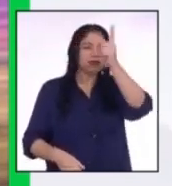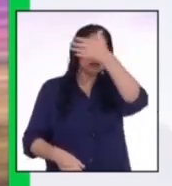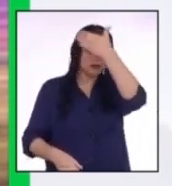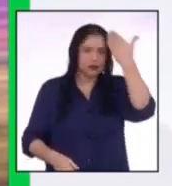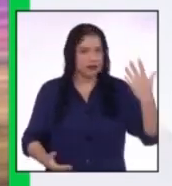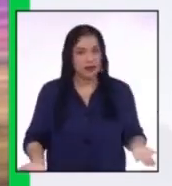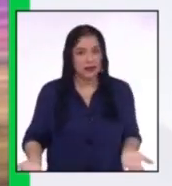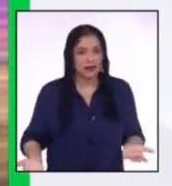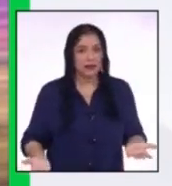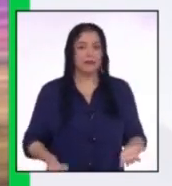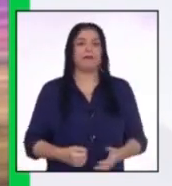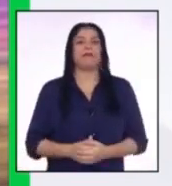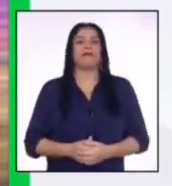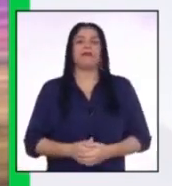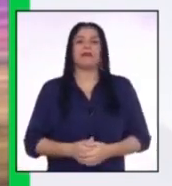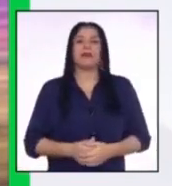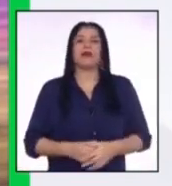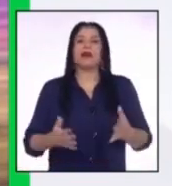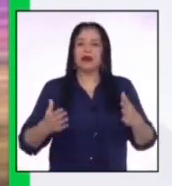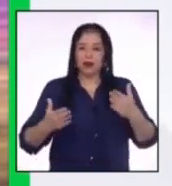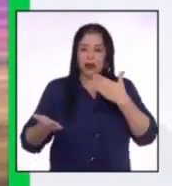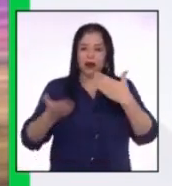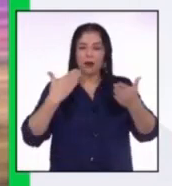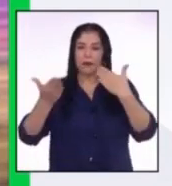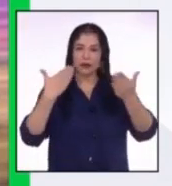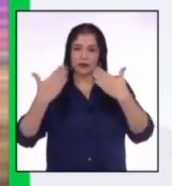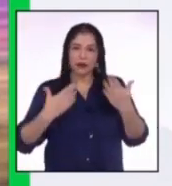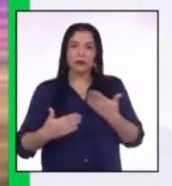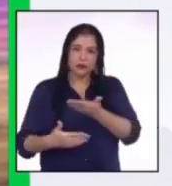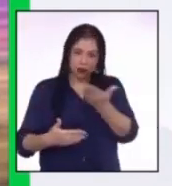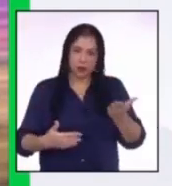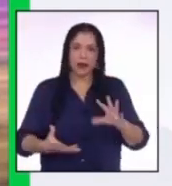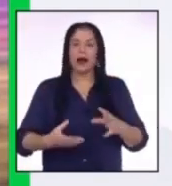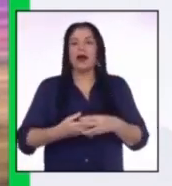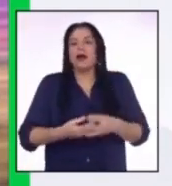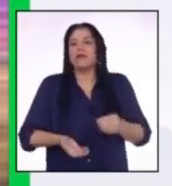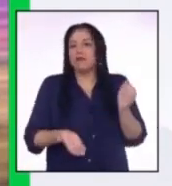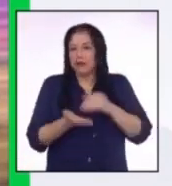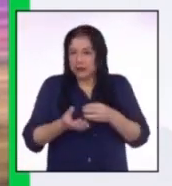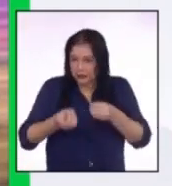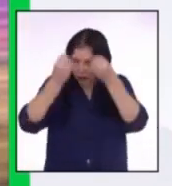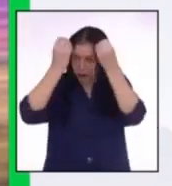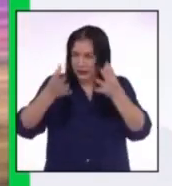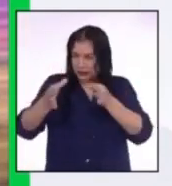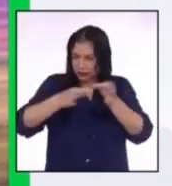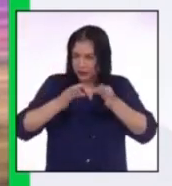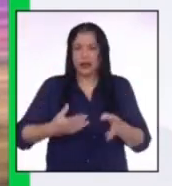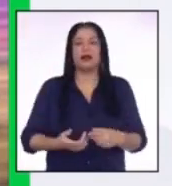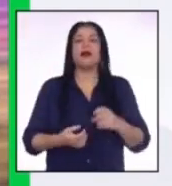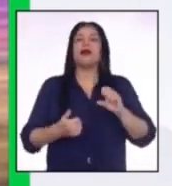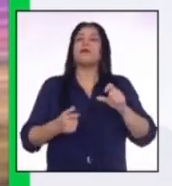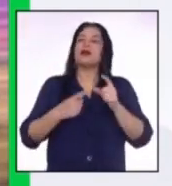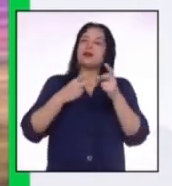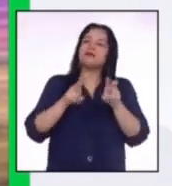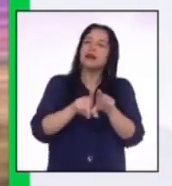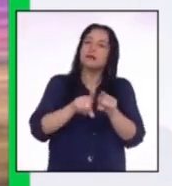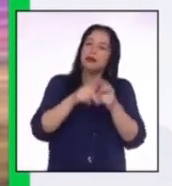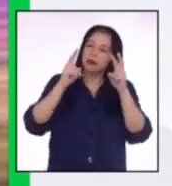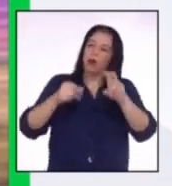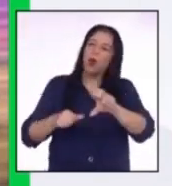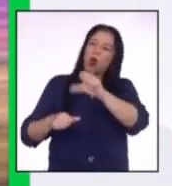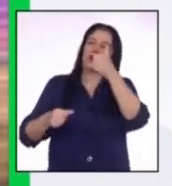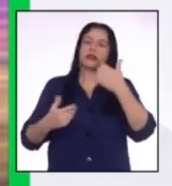vida obviamente conversamos con ellos para repotenciar la información pero luego nos topamos con otra realidad